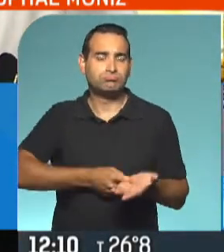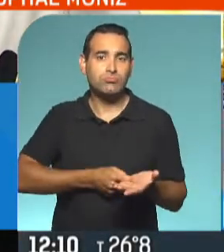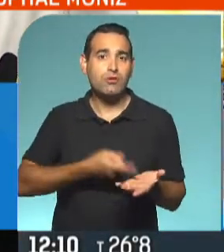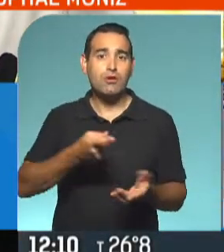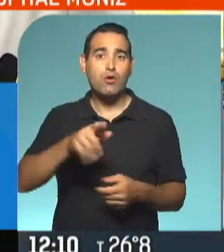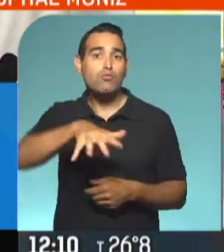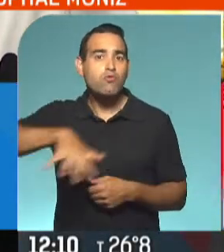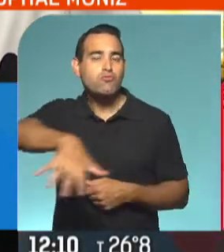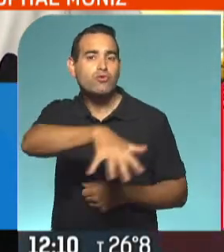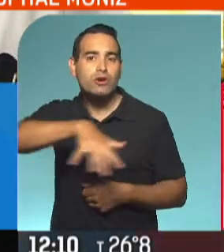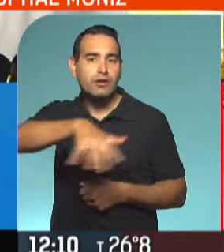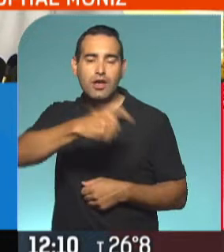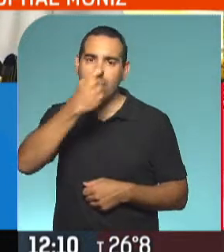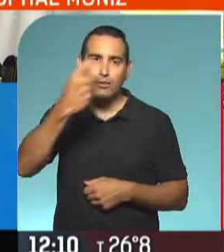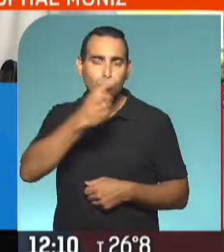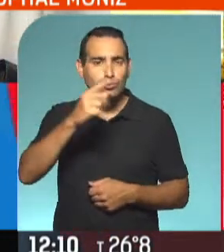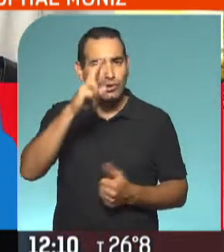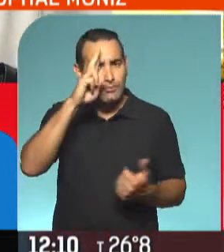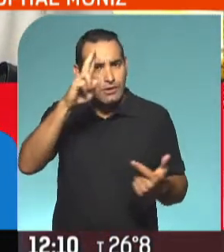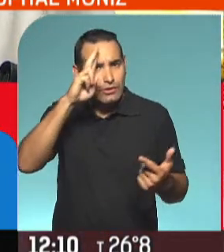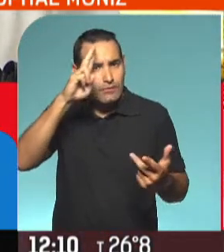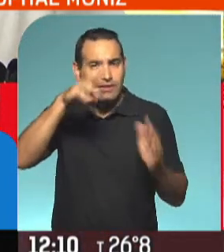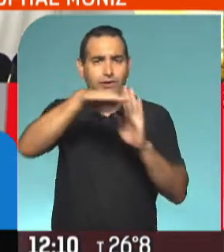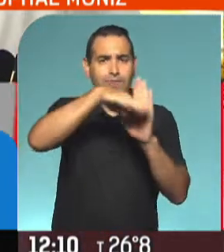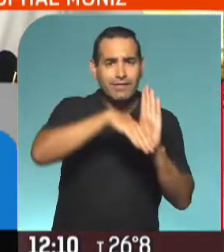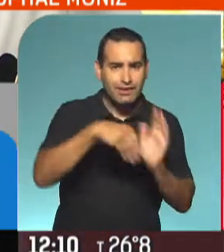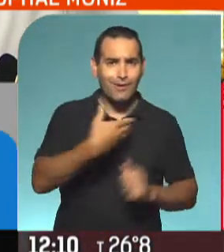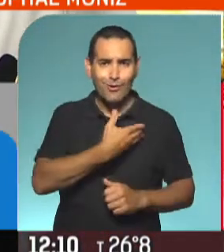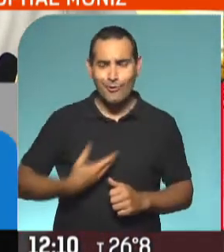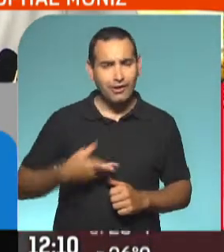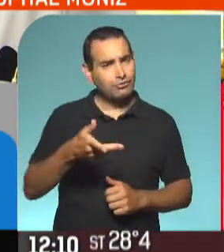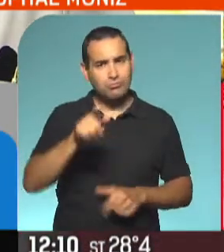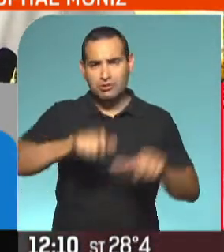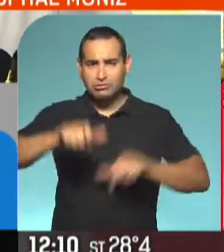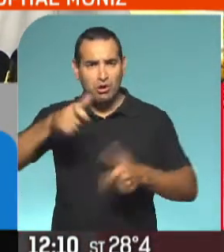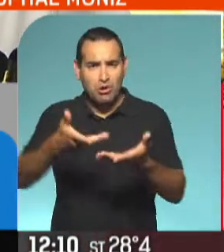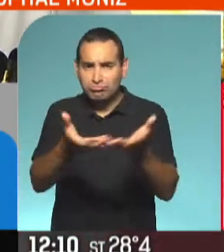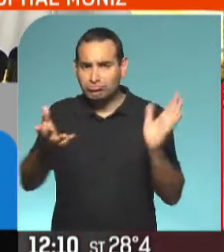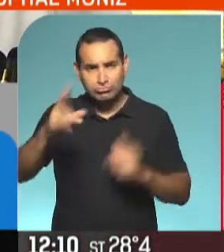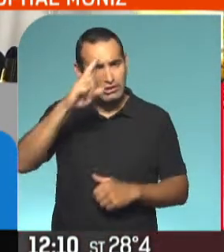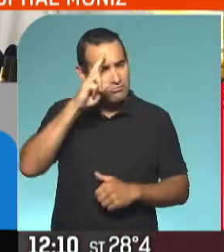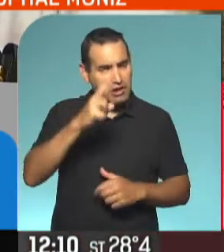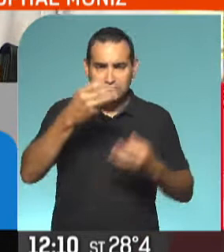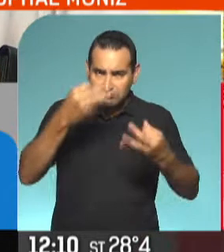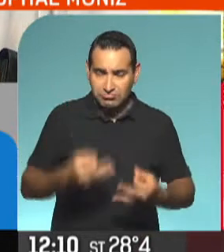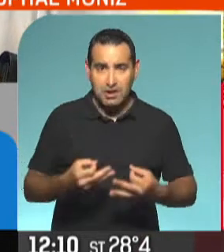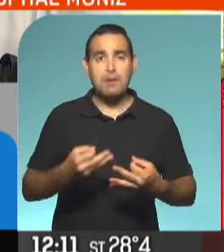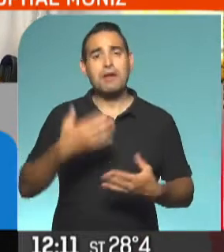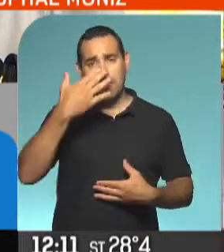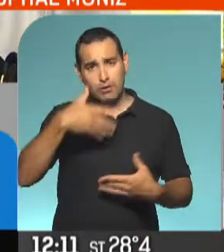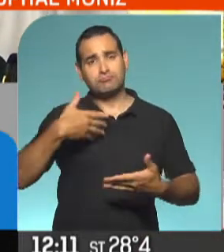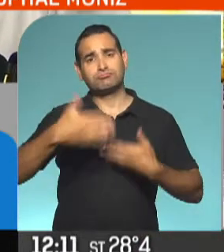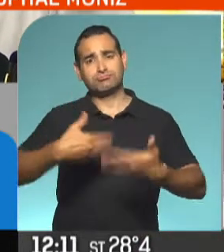inmediatamente comenzó a respetar las medidas impuestas desde el punto de vista de la contención para después llegar más tarde